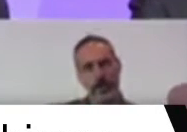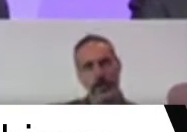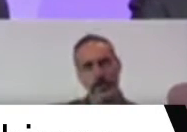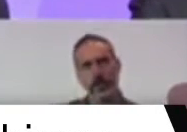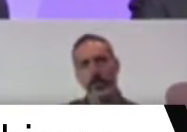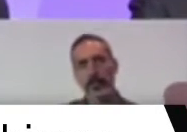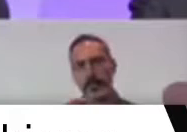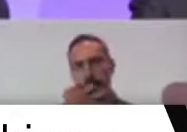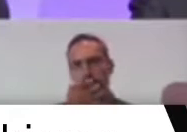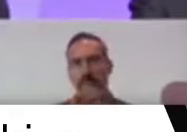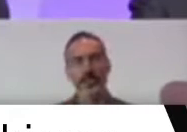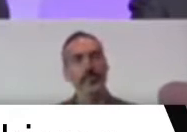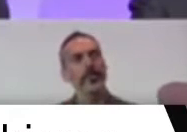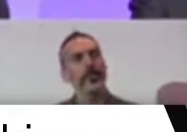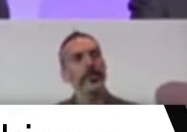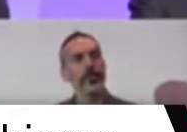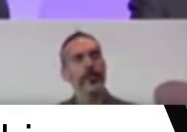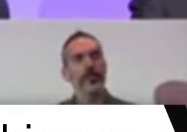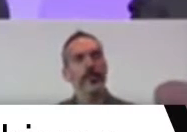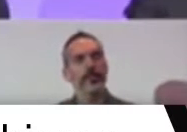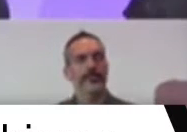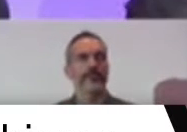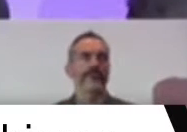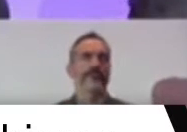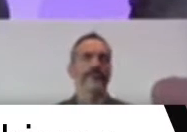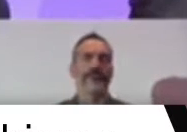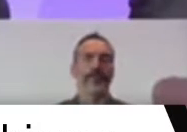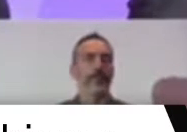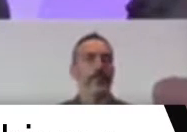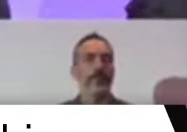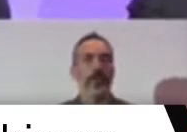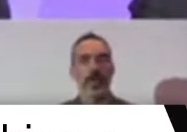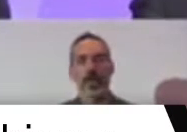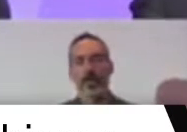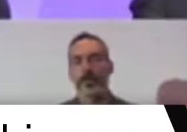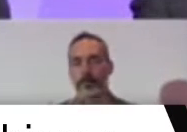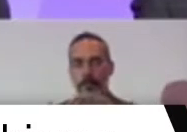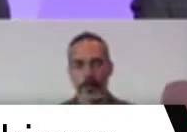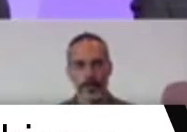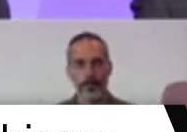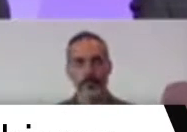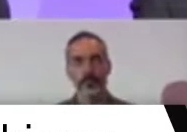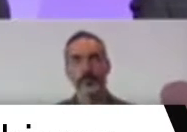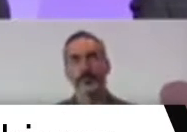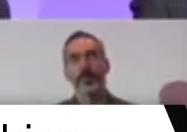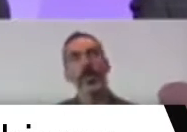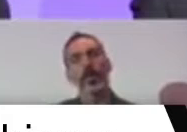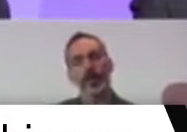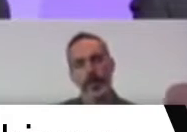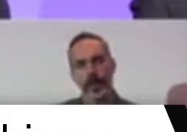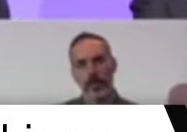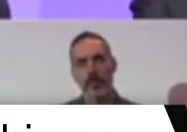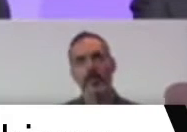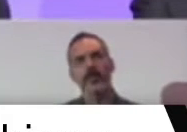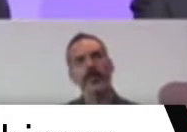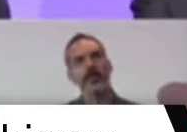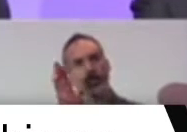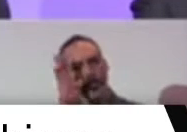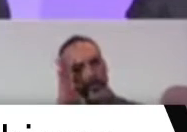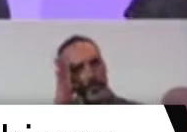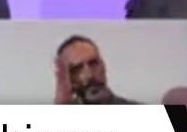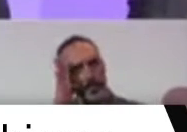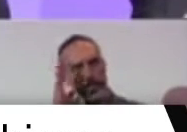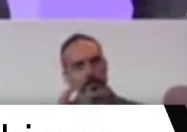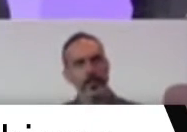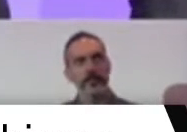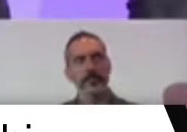son fundamentales para que las cosas funcionen bien. Gobernador, hay a